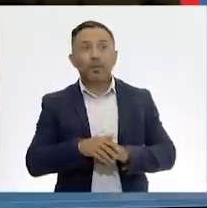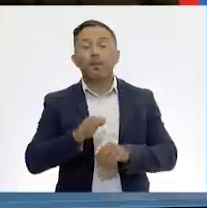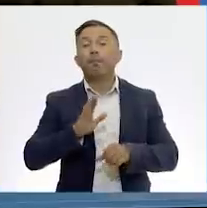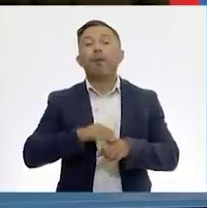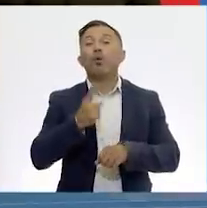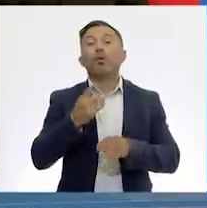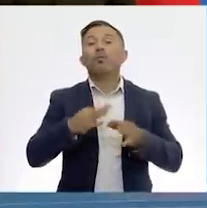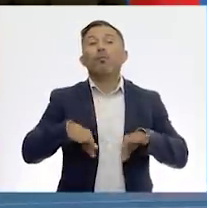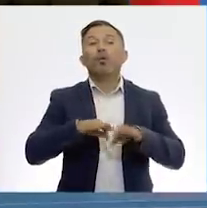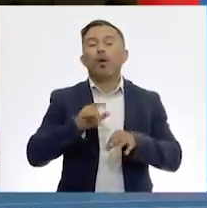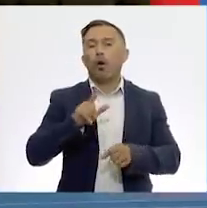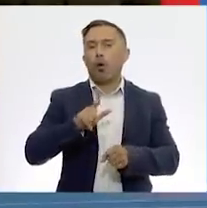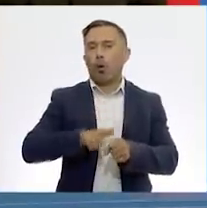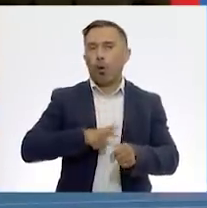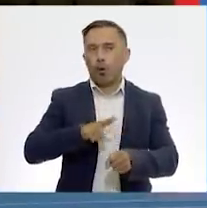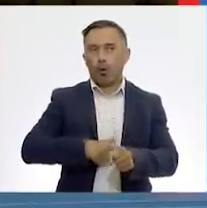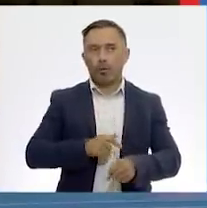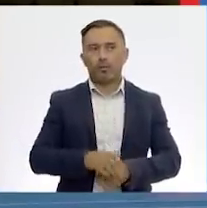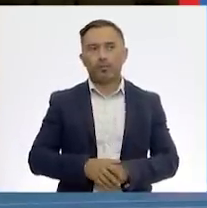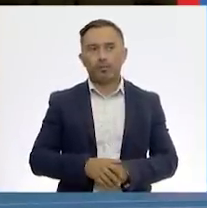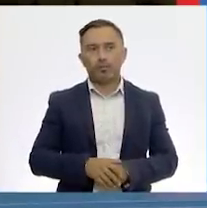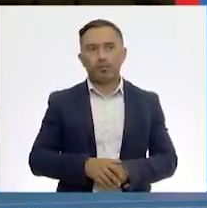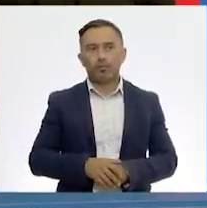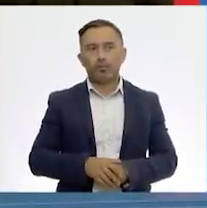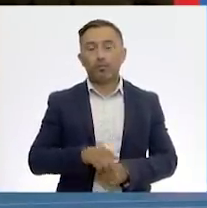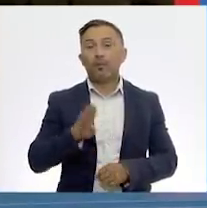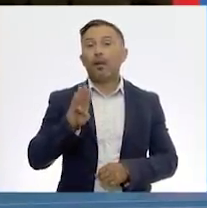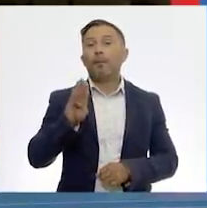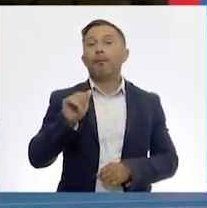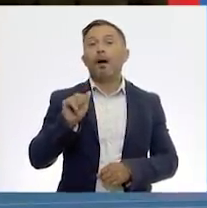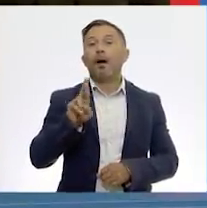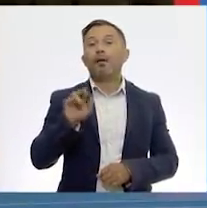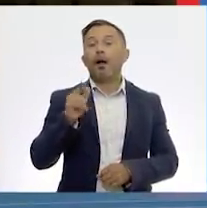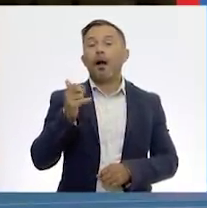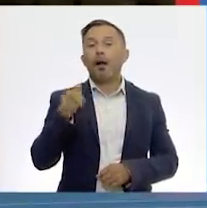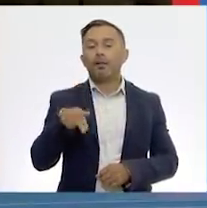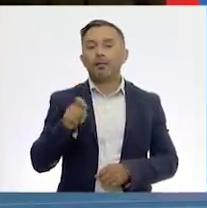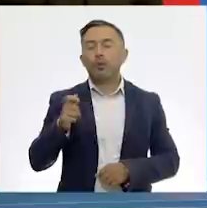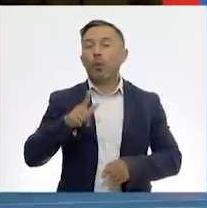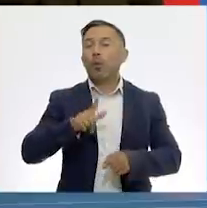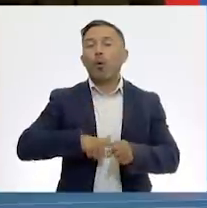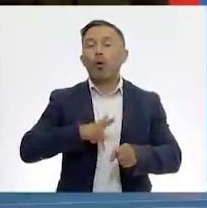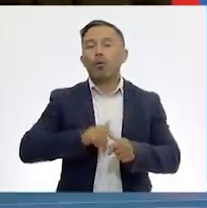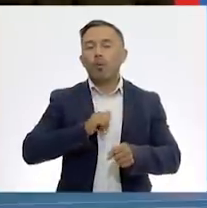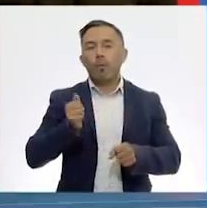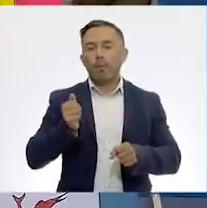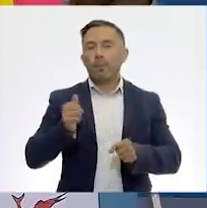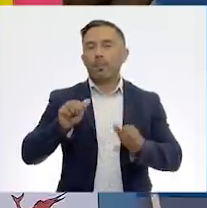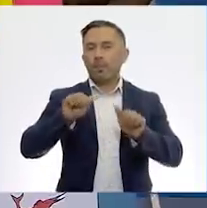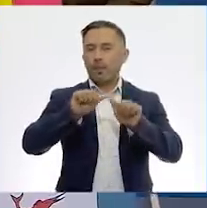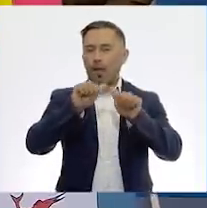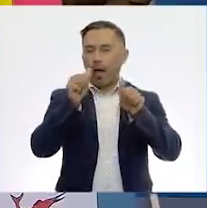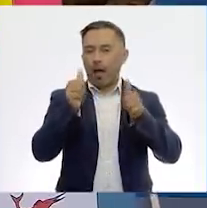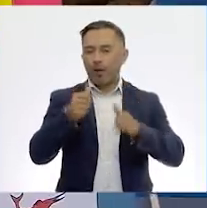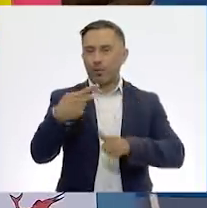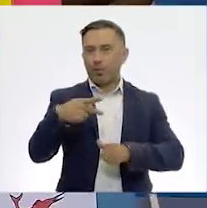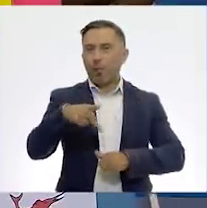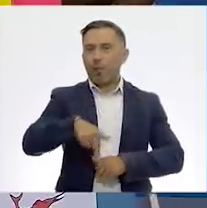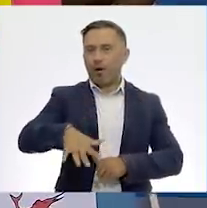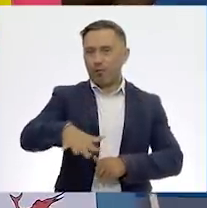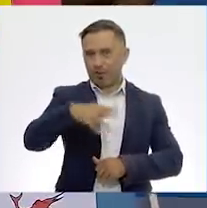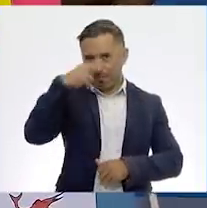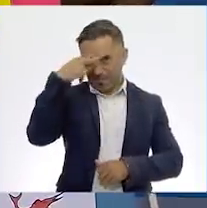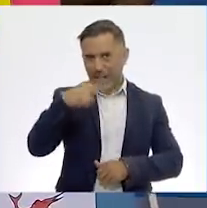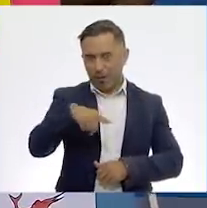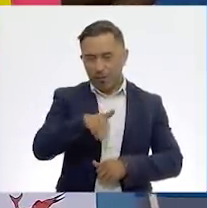color. El color que utiliza Barragán es el color del arte popular que hay en los pueblos mexicanos. Él lo rescata